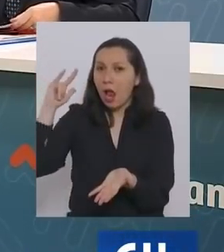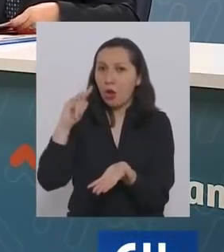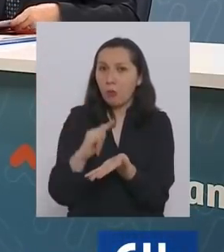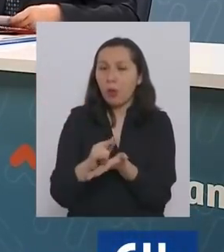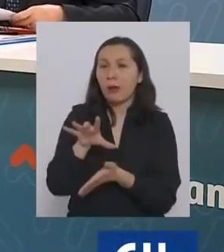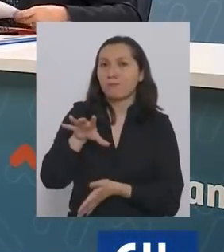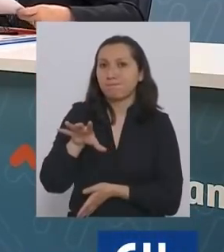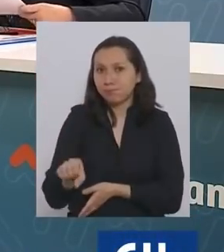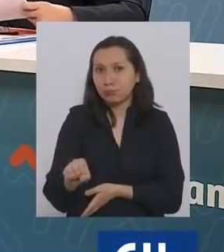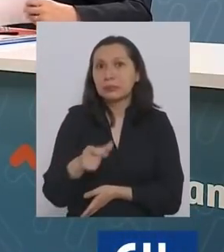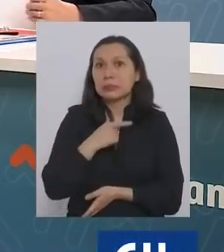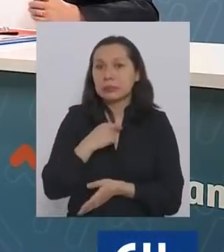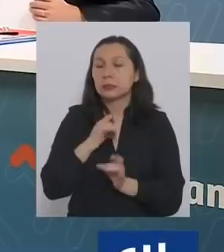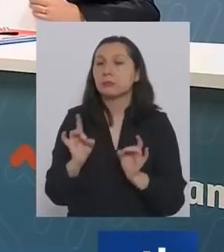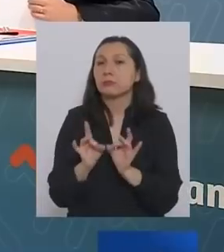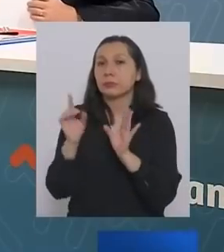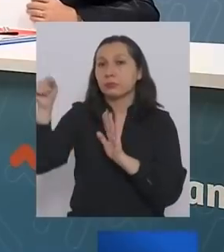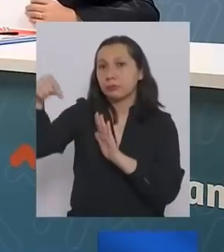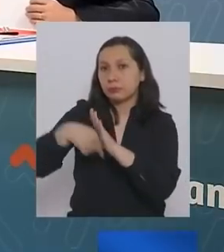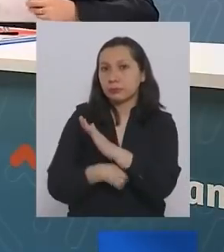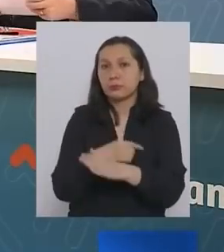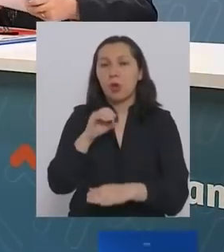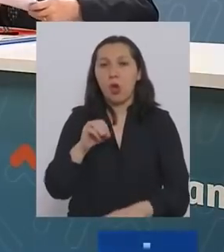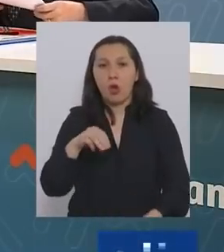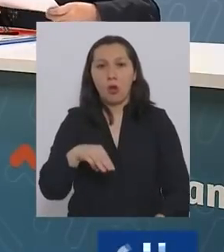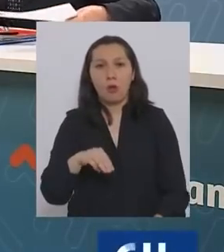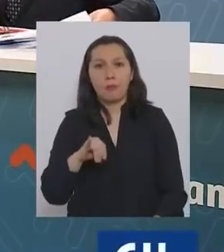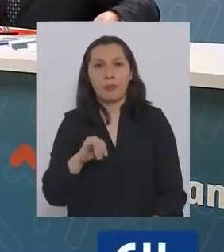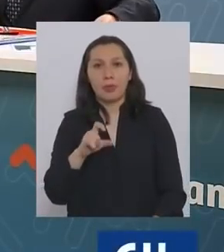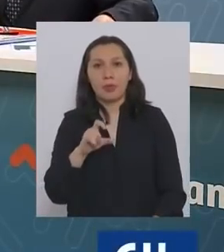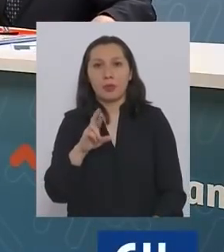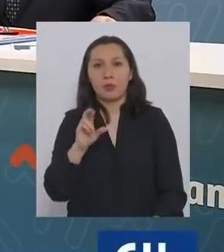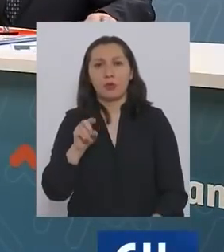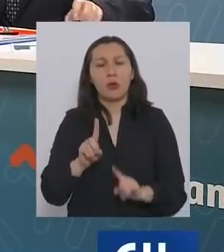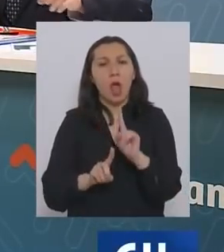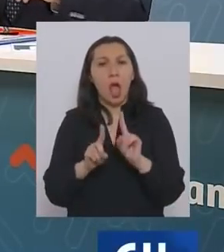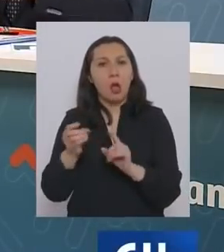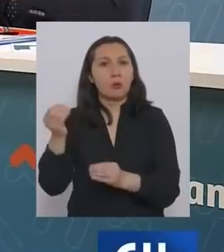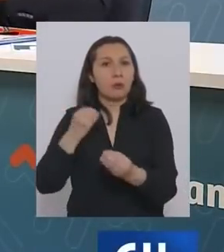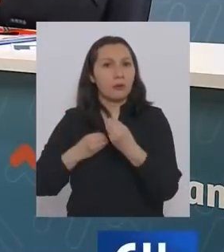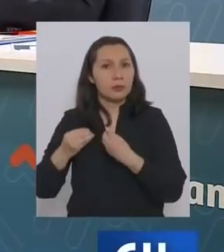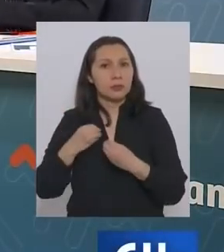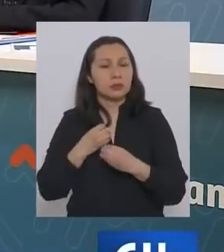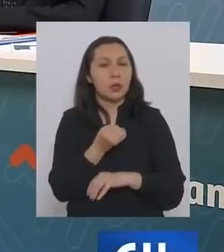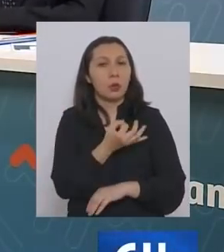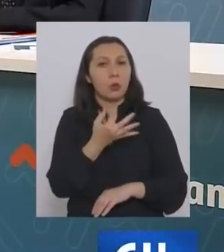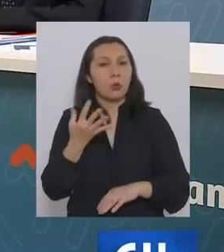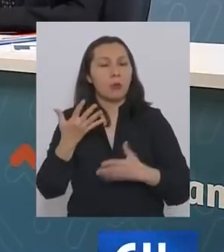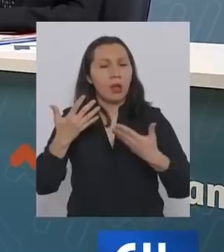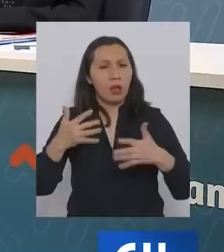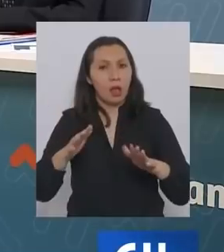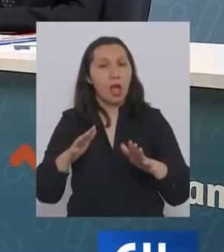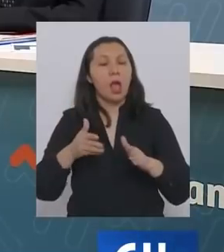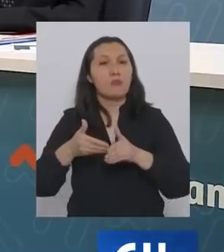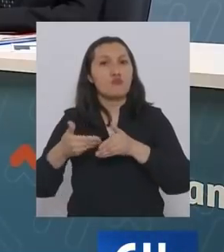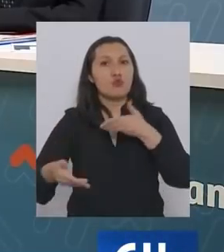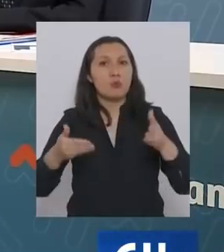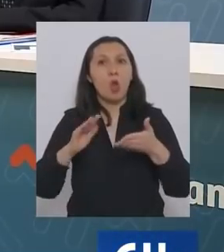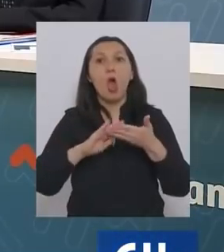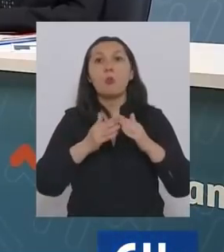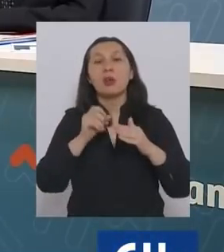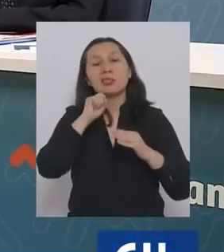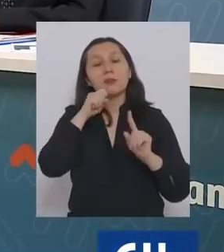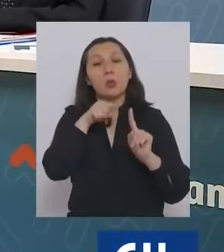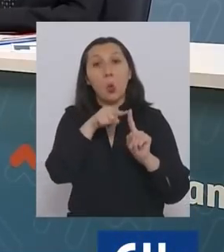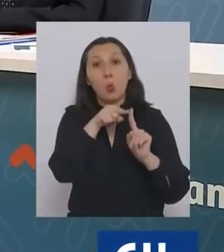poder detectar el ingreso de la variante Omicron, pero según nos indican algunas cifras, ya existiría la transmisión